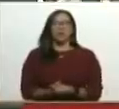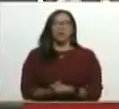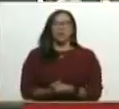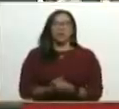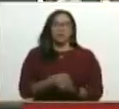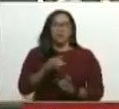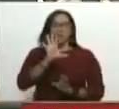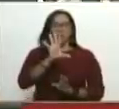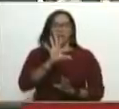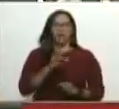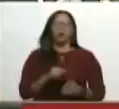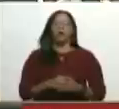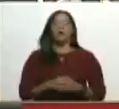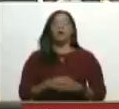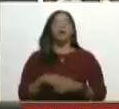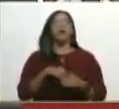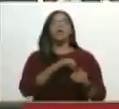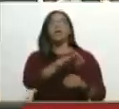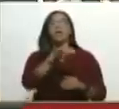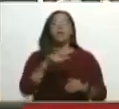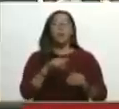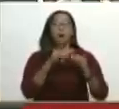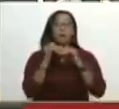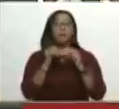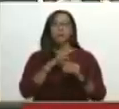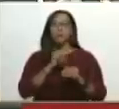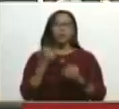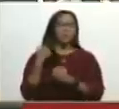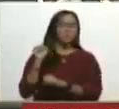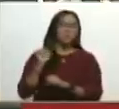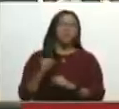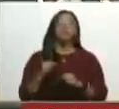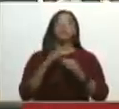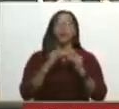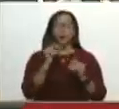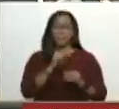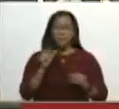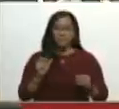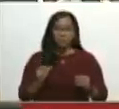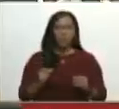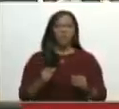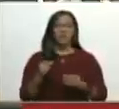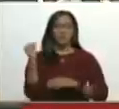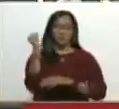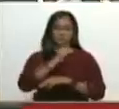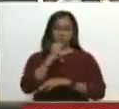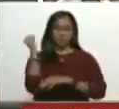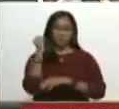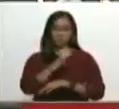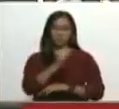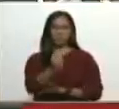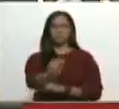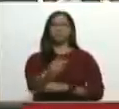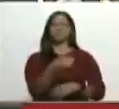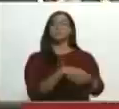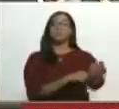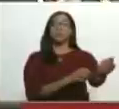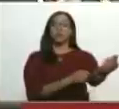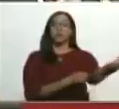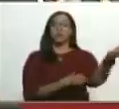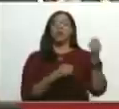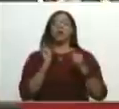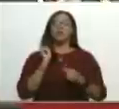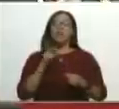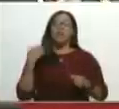5. Igualdad y no discriminación. Todas las personas que se encuentran diagnosticadas dentro del trastorno de espectro autista